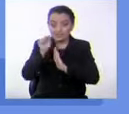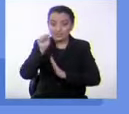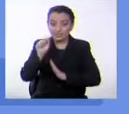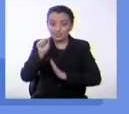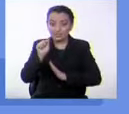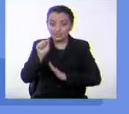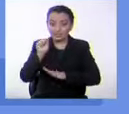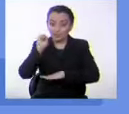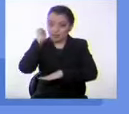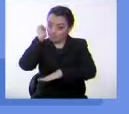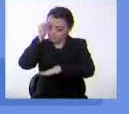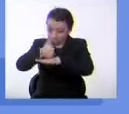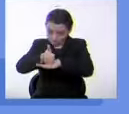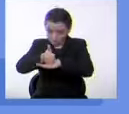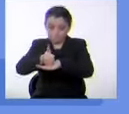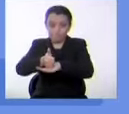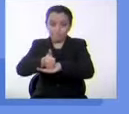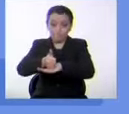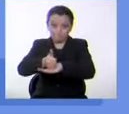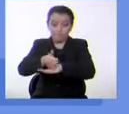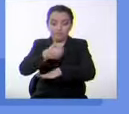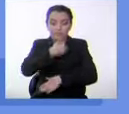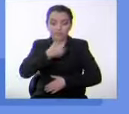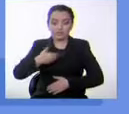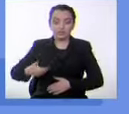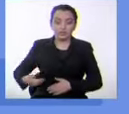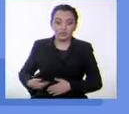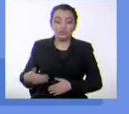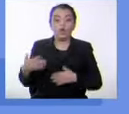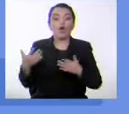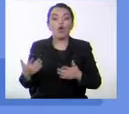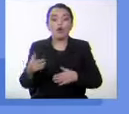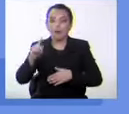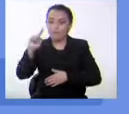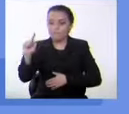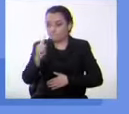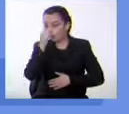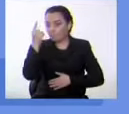al presidente o primer ministro del país y su gabinete.